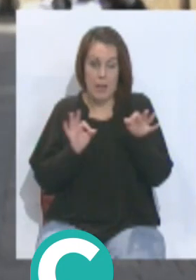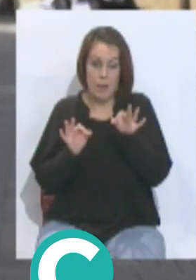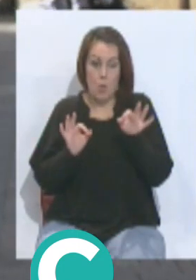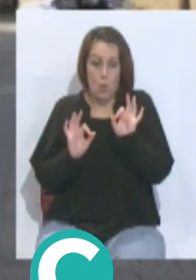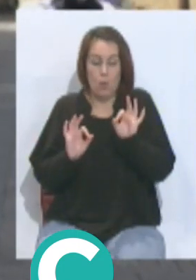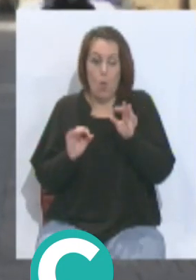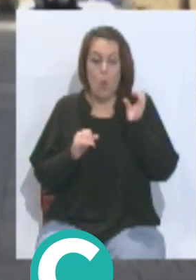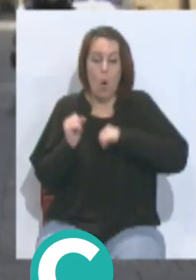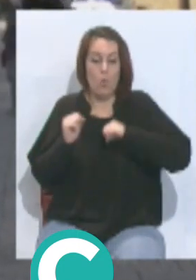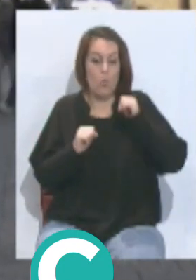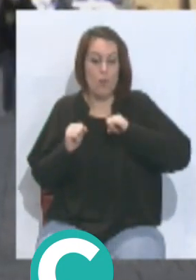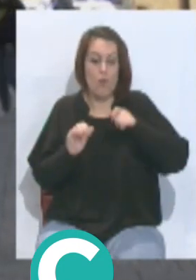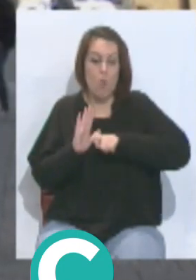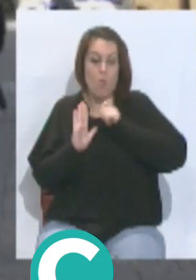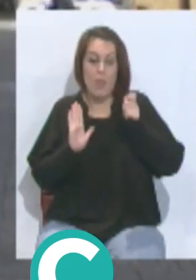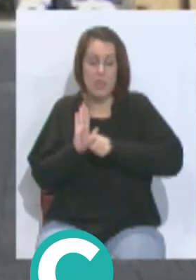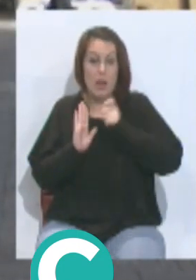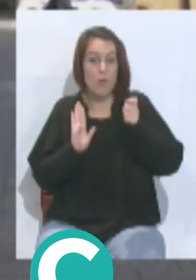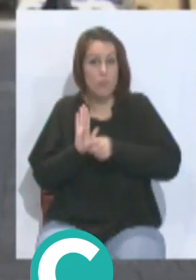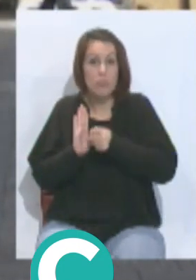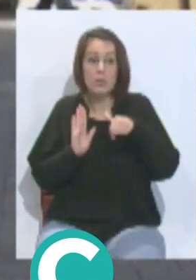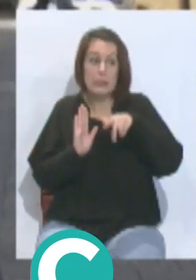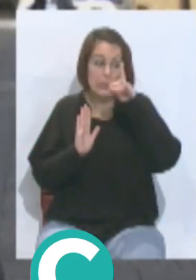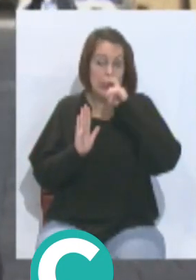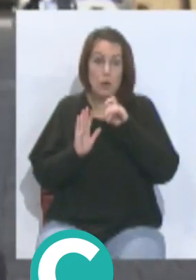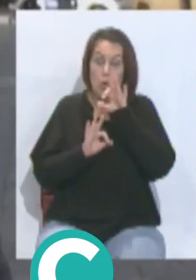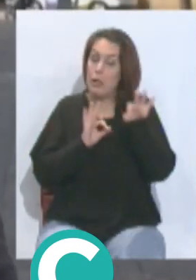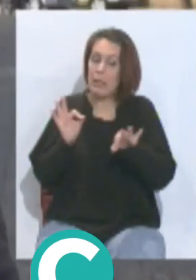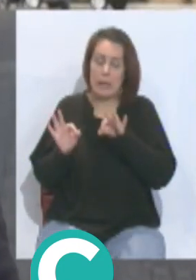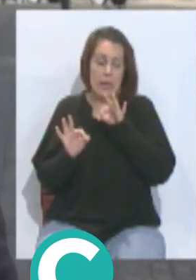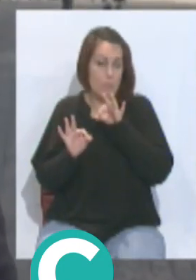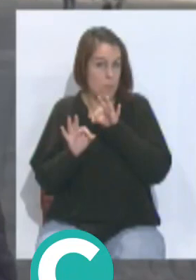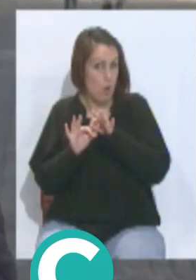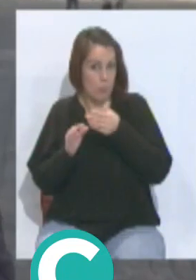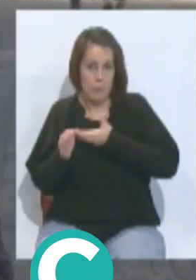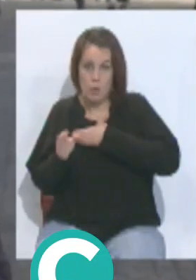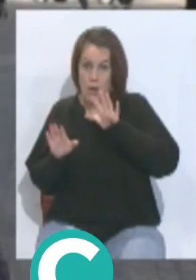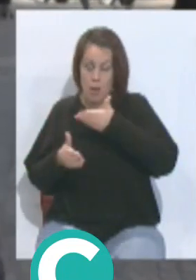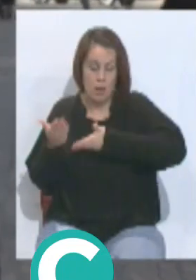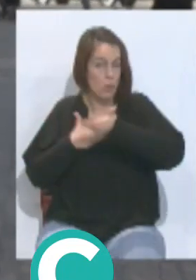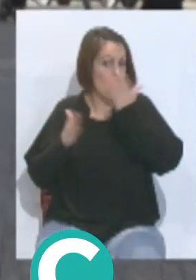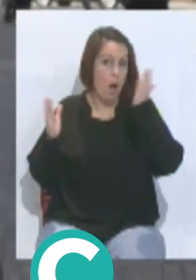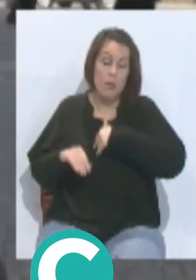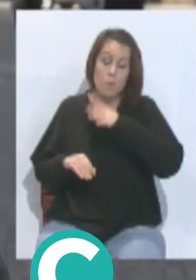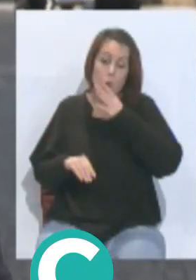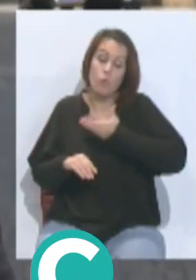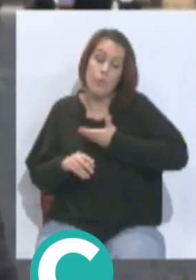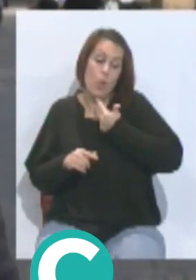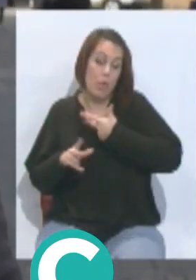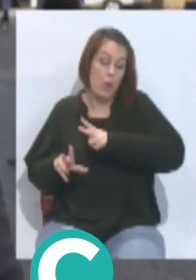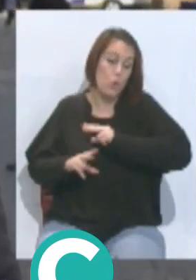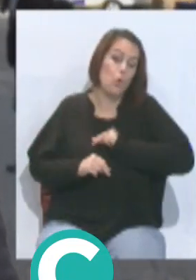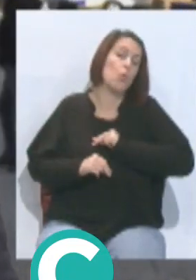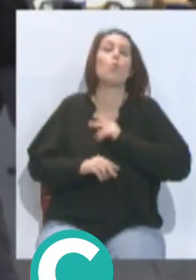un concurso de romancero, que este año no lo organizamos con el ayuntamiento, dada la negativa de este,